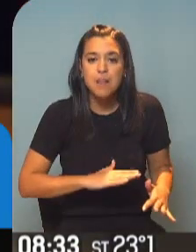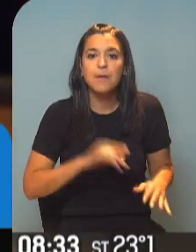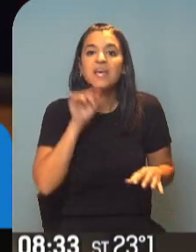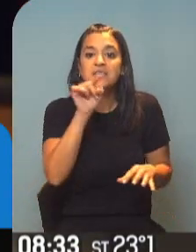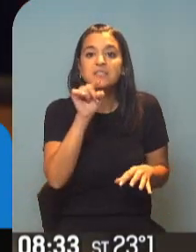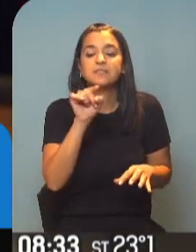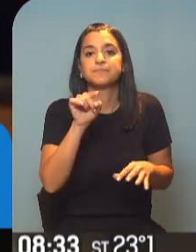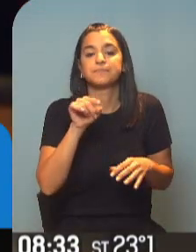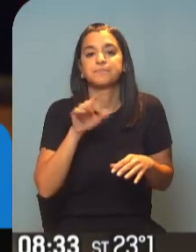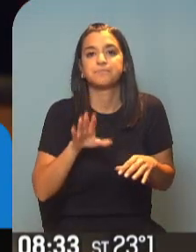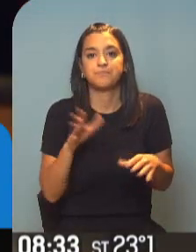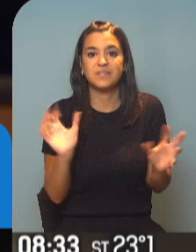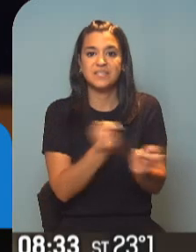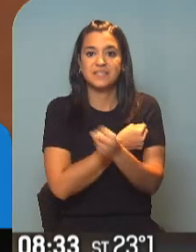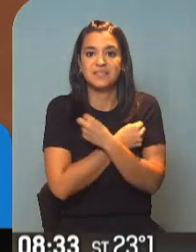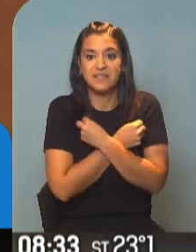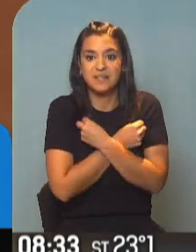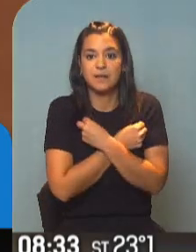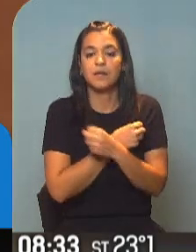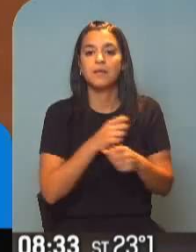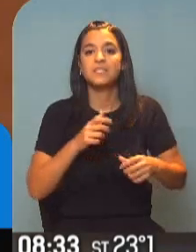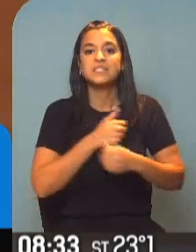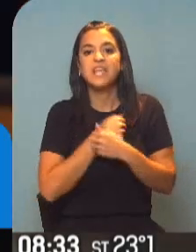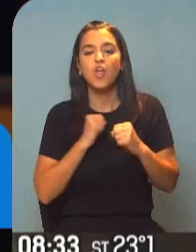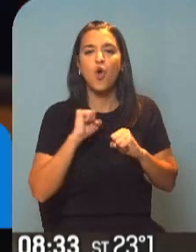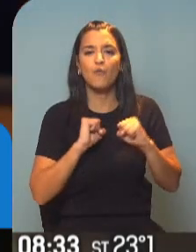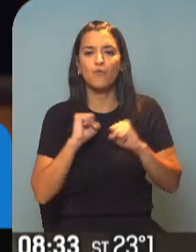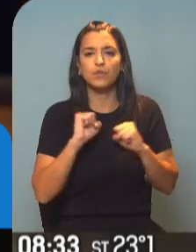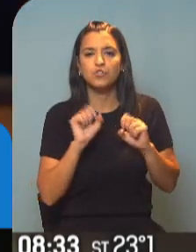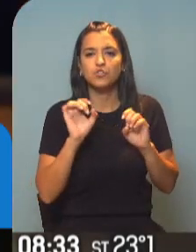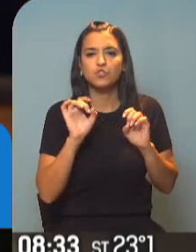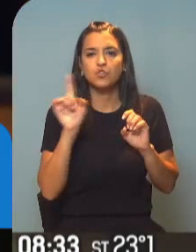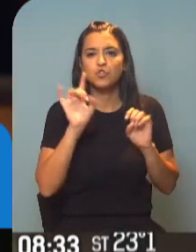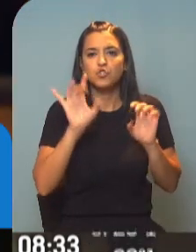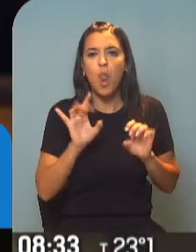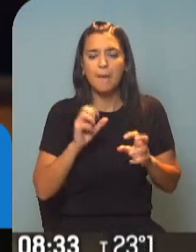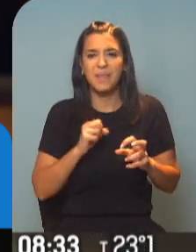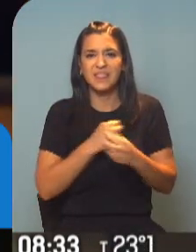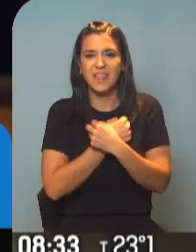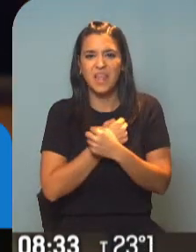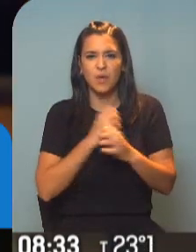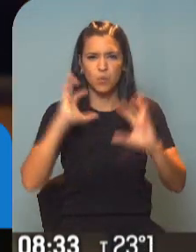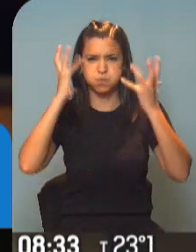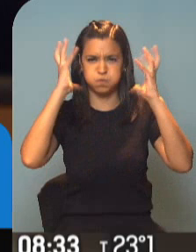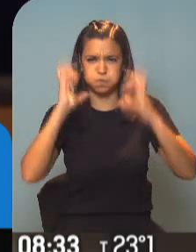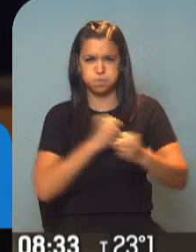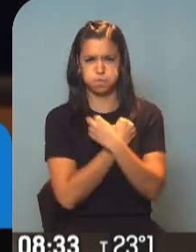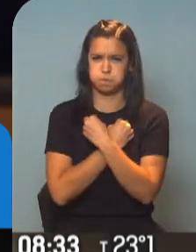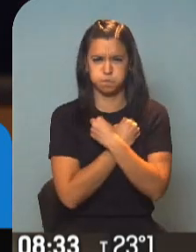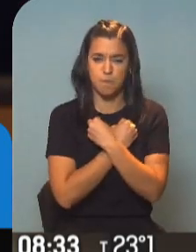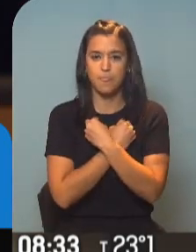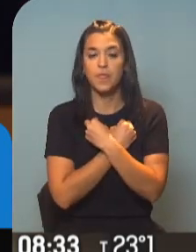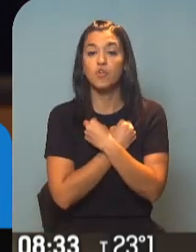es el fundamento del chaleco de fuerza el eco de fuerza no sólo contenía a una persona irascible y